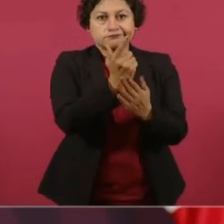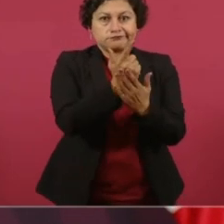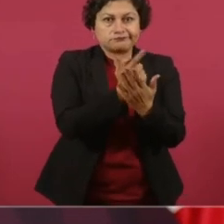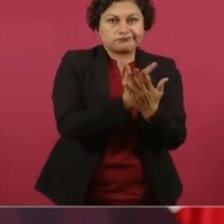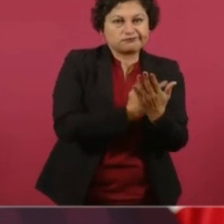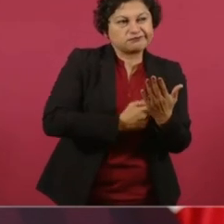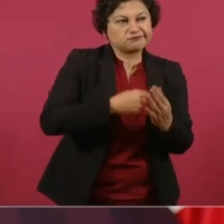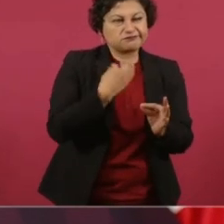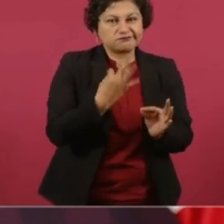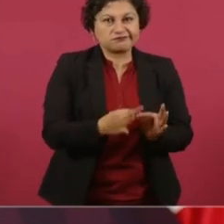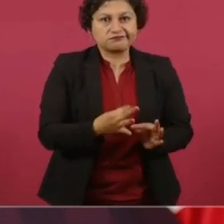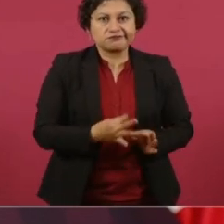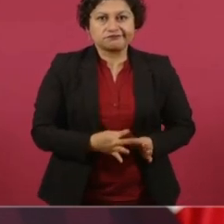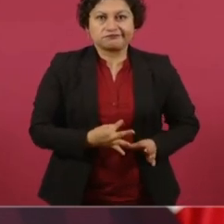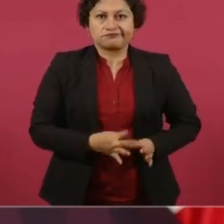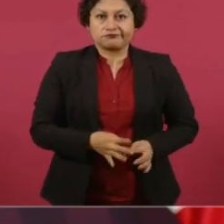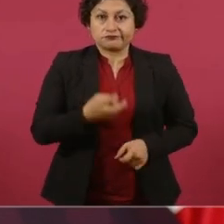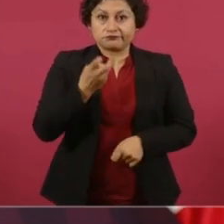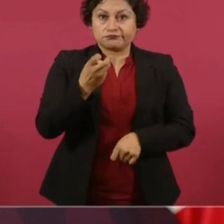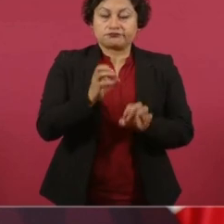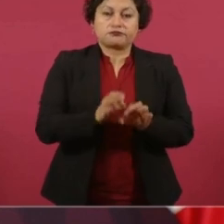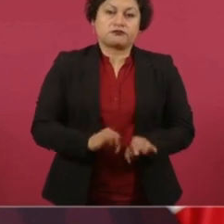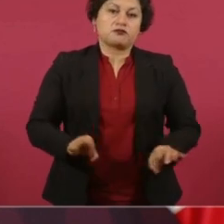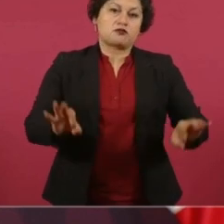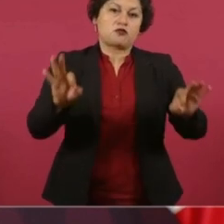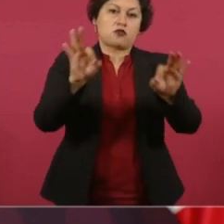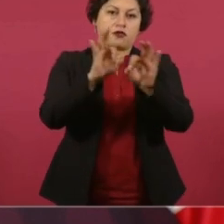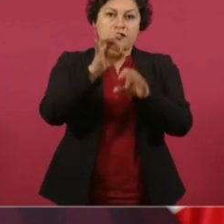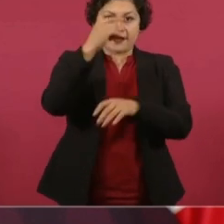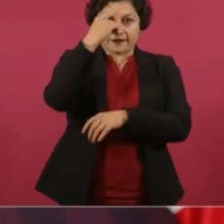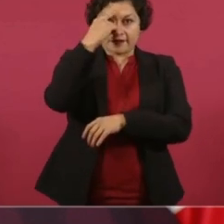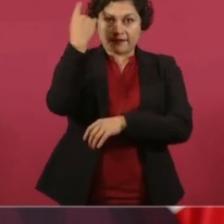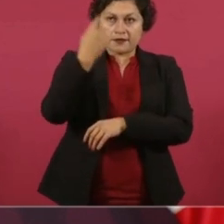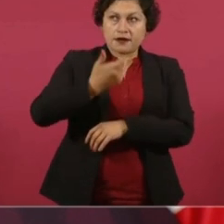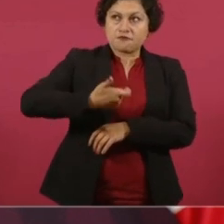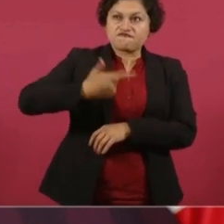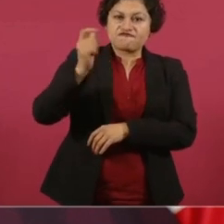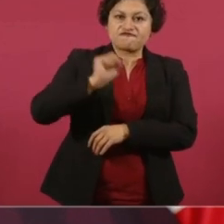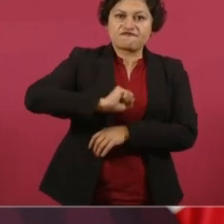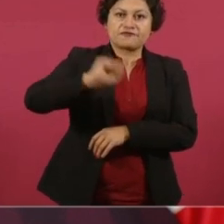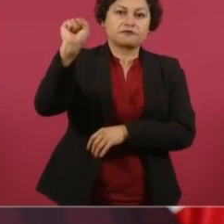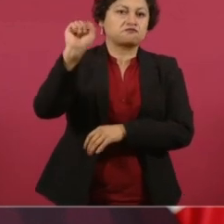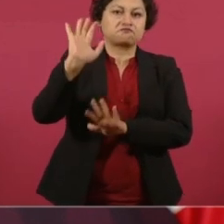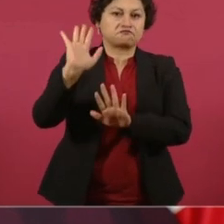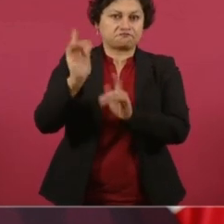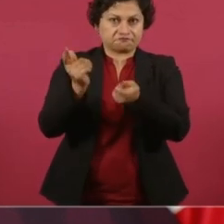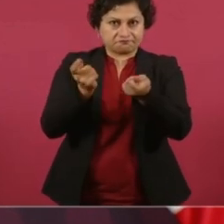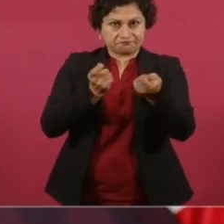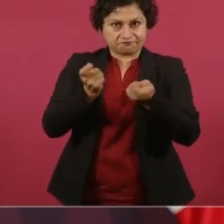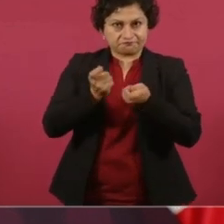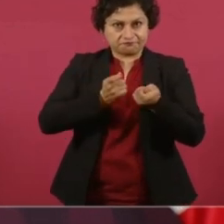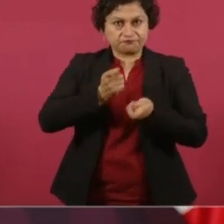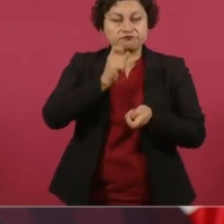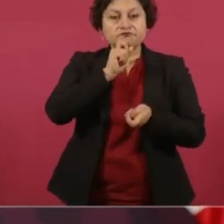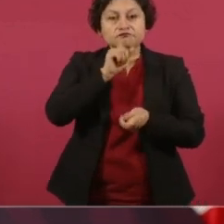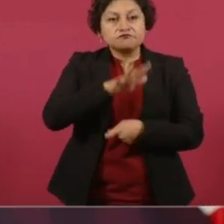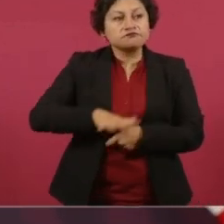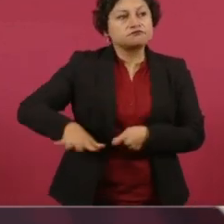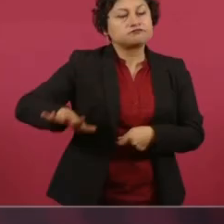para controlar la inflación, la carestía de la vida, y agradecerle